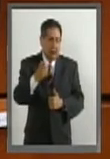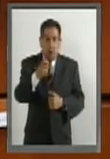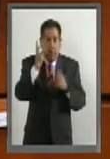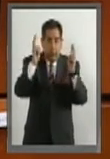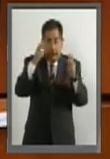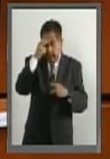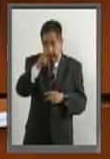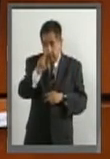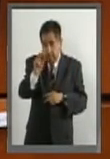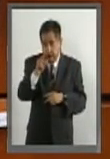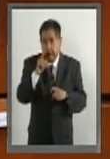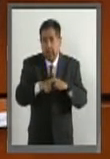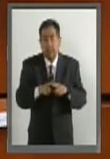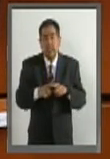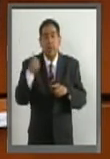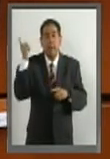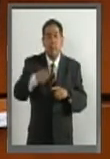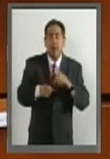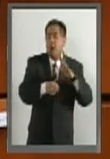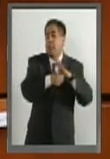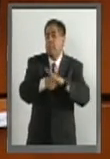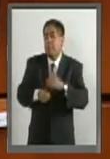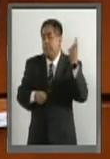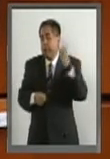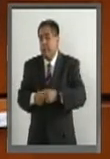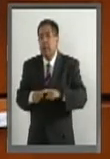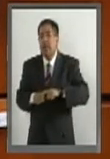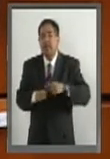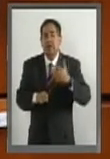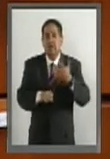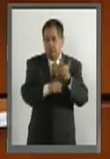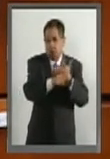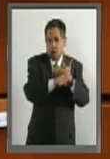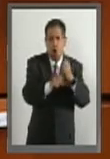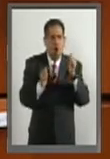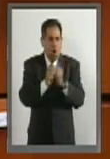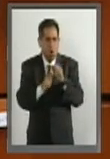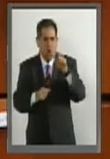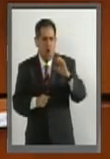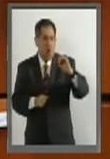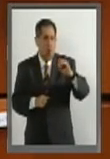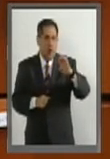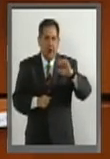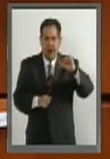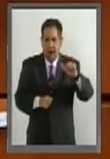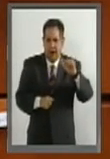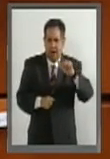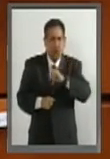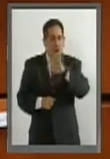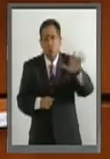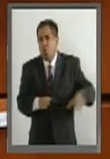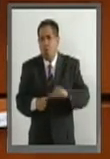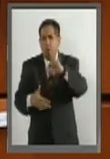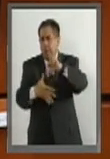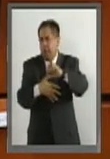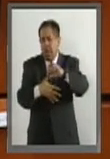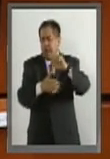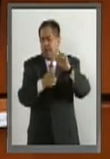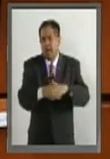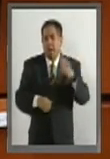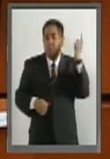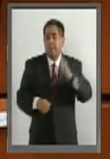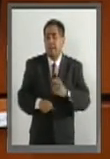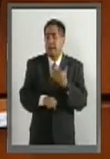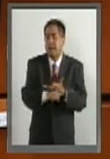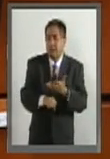mexicano, es impuesto por Estados Unidos a partir de la OEA, ¿verdad?, en toda América Latina. Yo diría